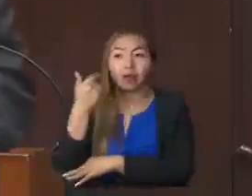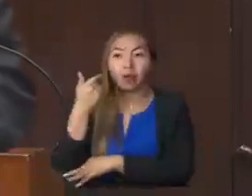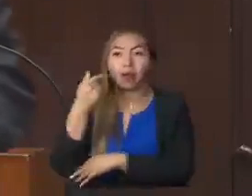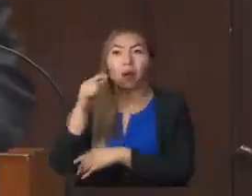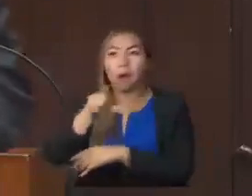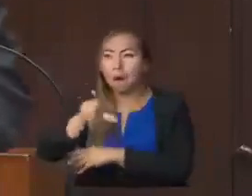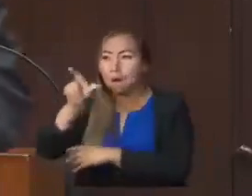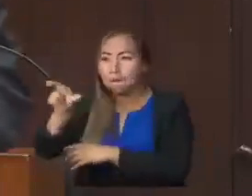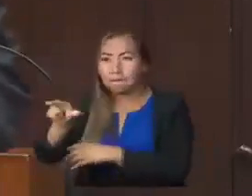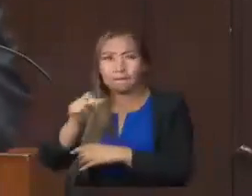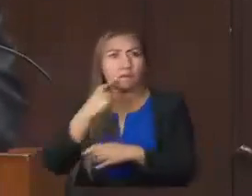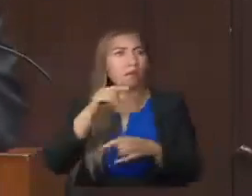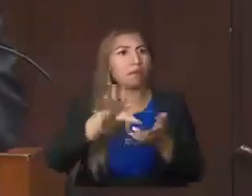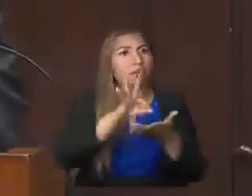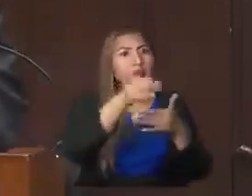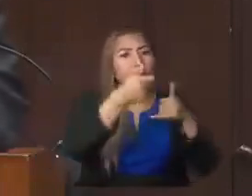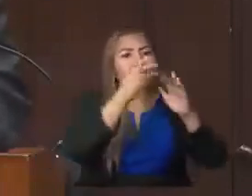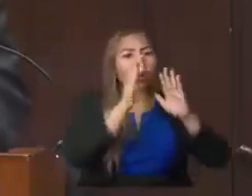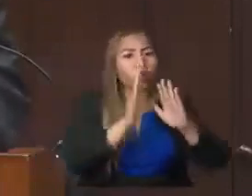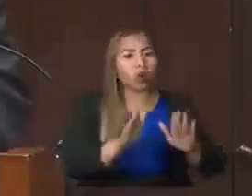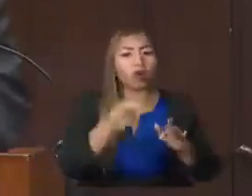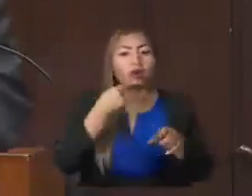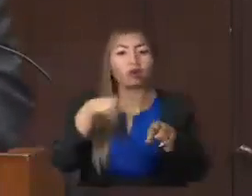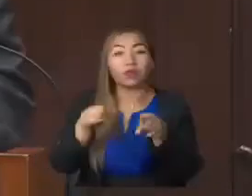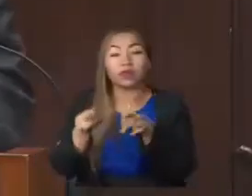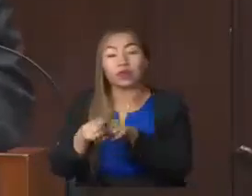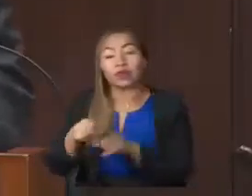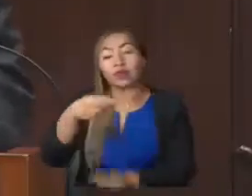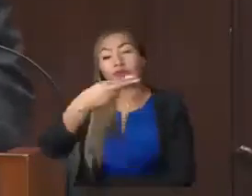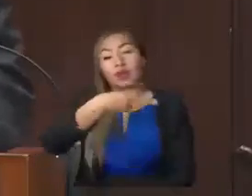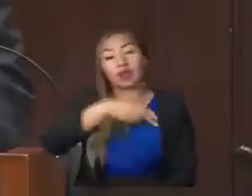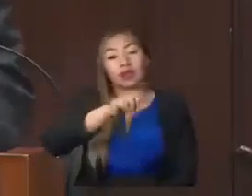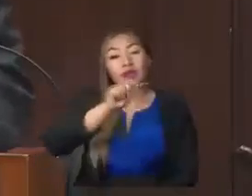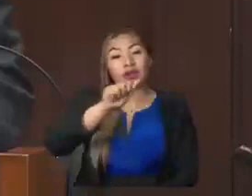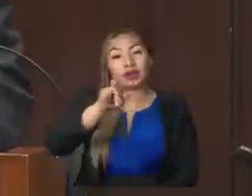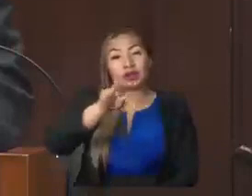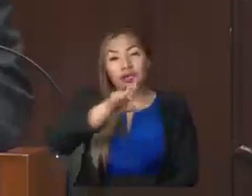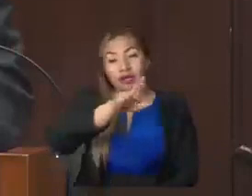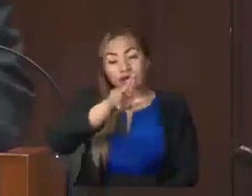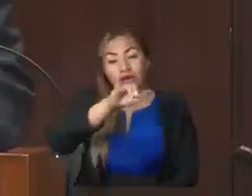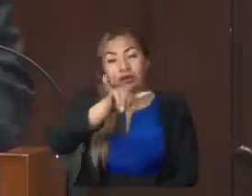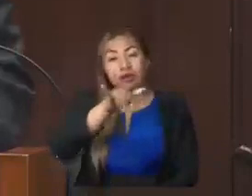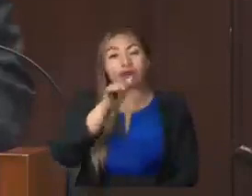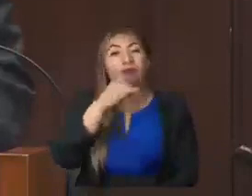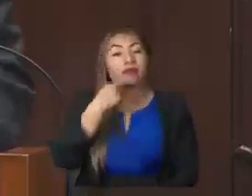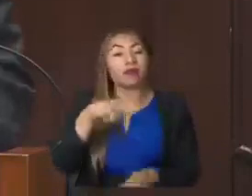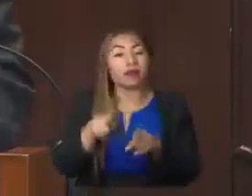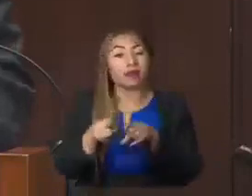pueblo panameño. Lo dijo Harry Brown ayer en un